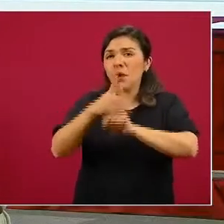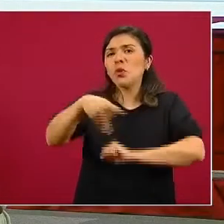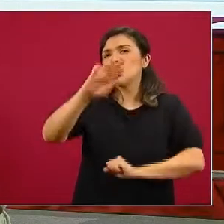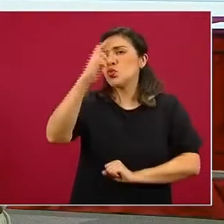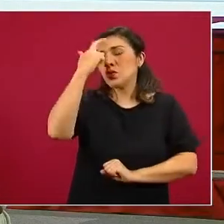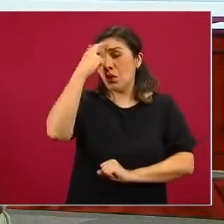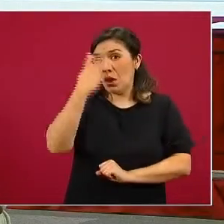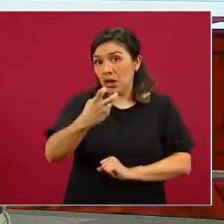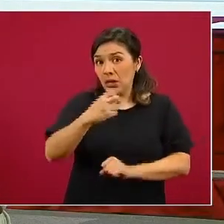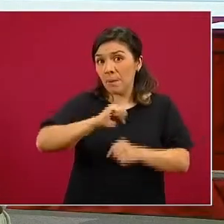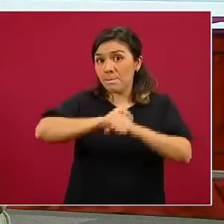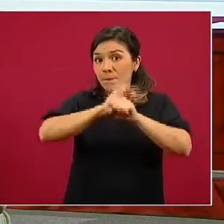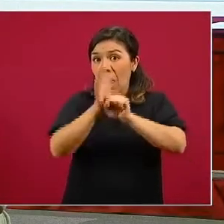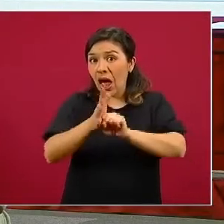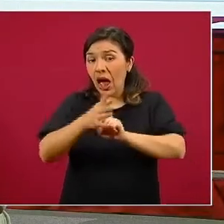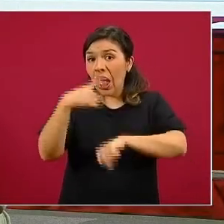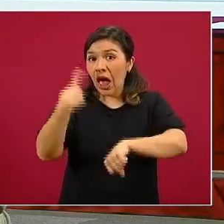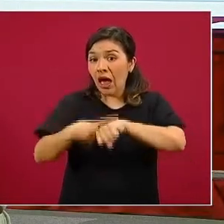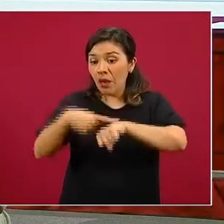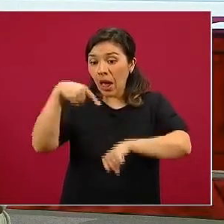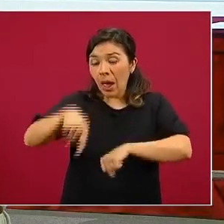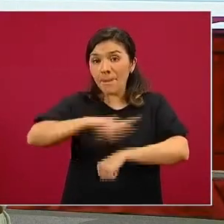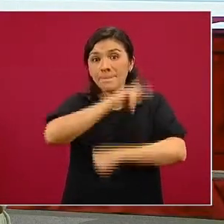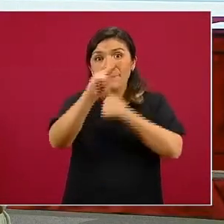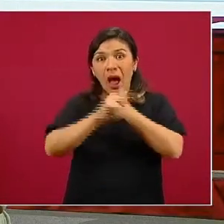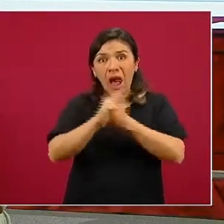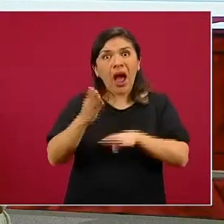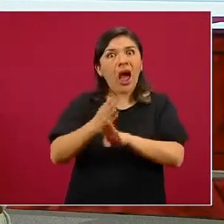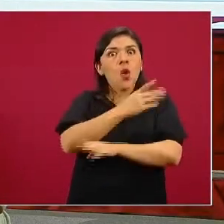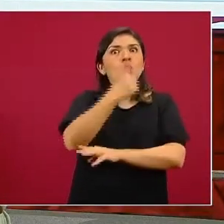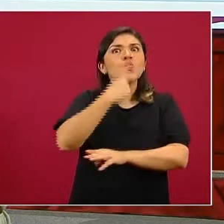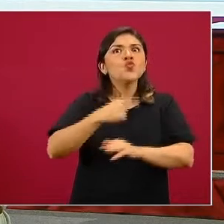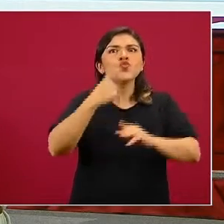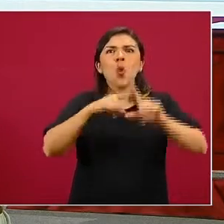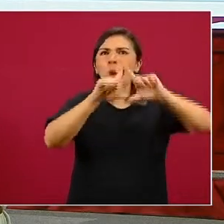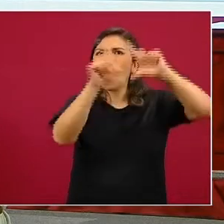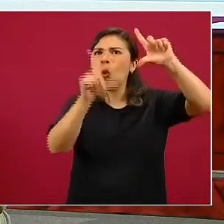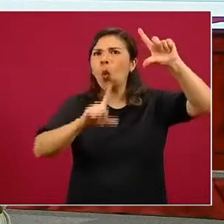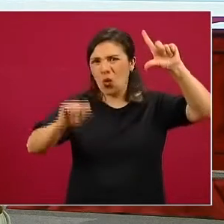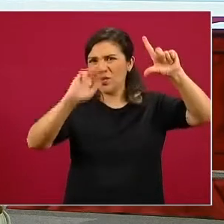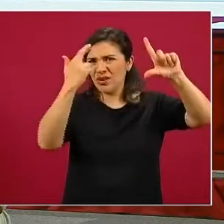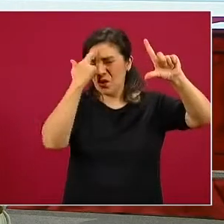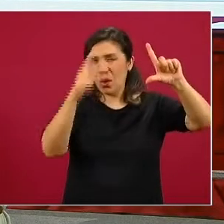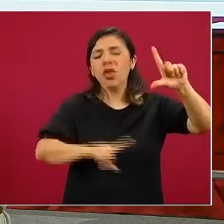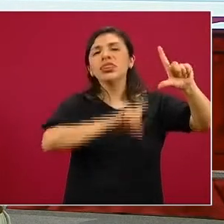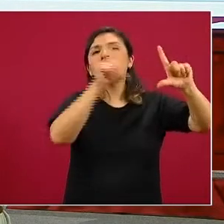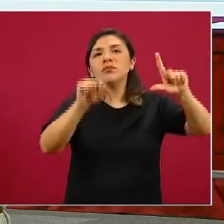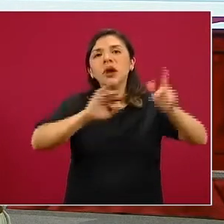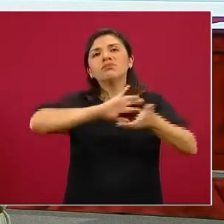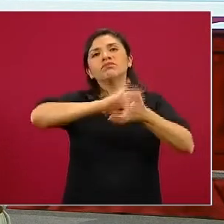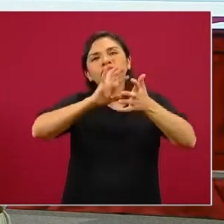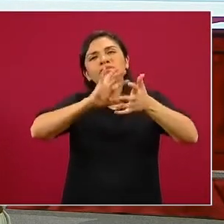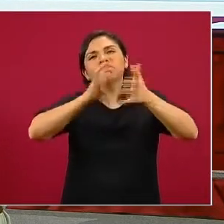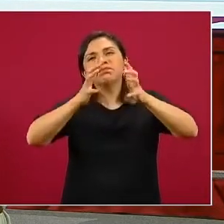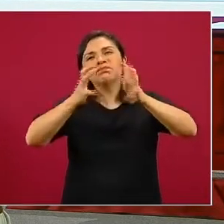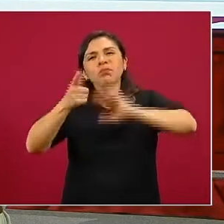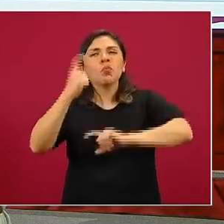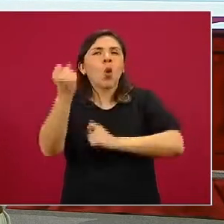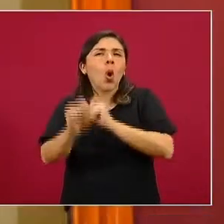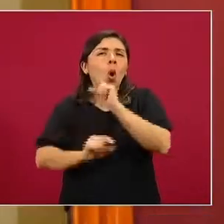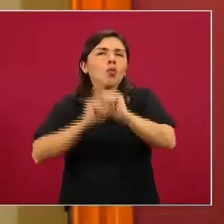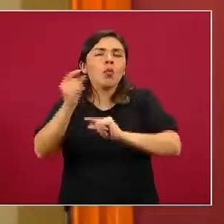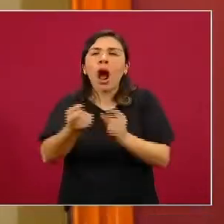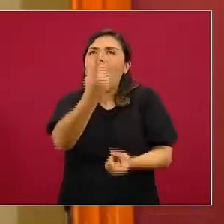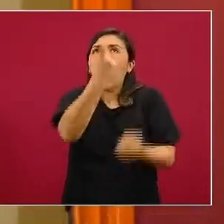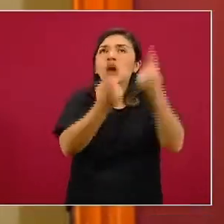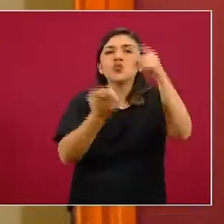era la epidemia del país, en algún momento estuvimos en rojo prácticamente todo el país, después ha ido cambiando, algunas